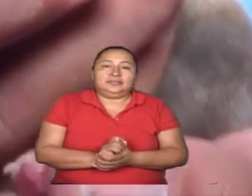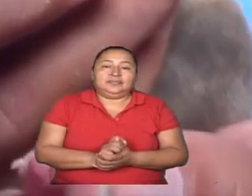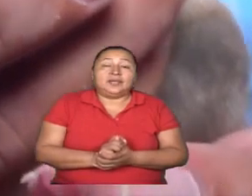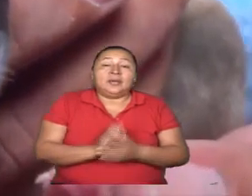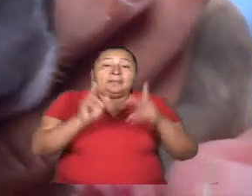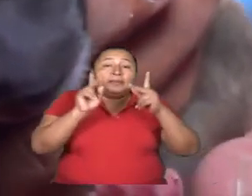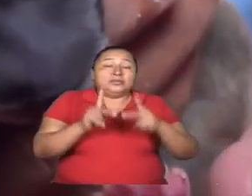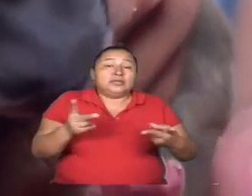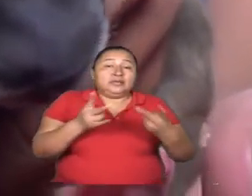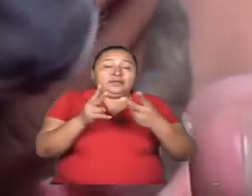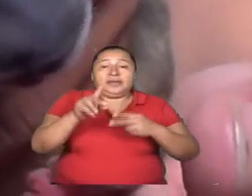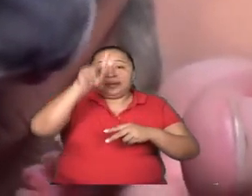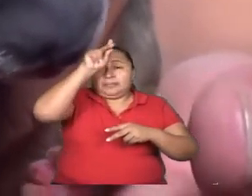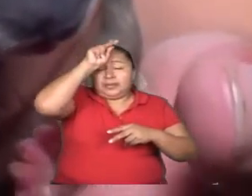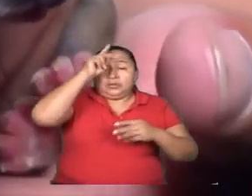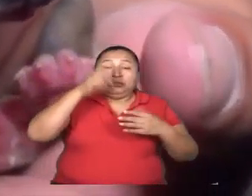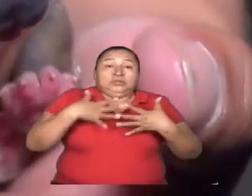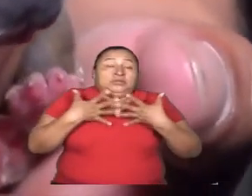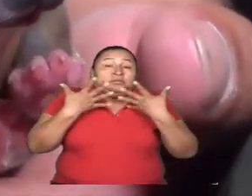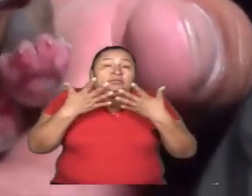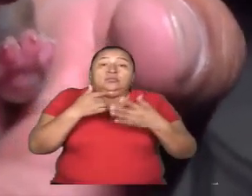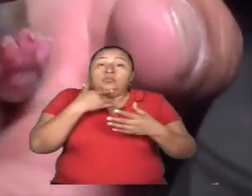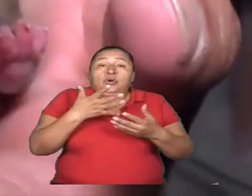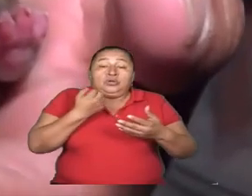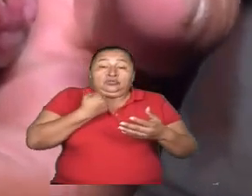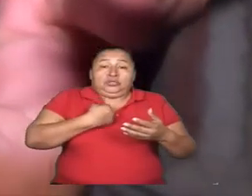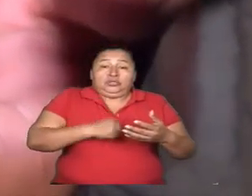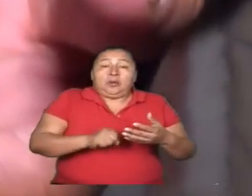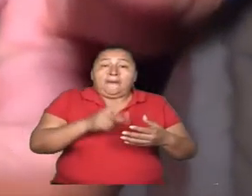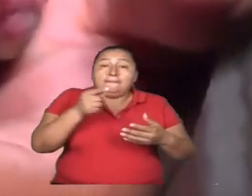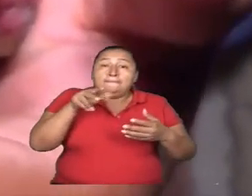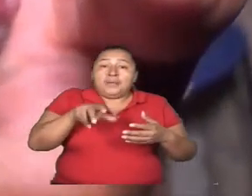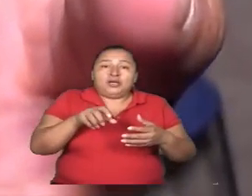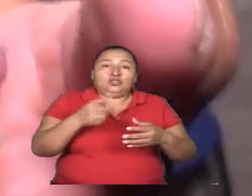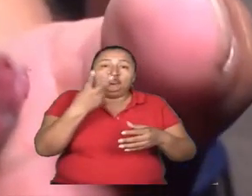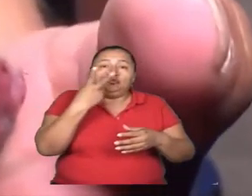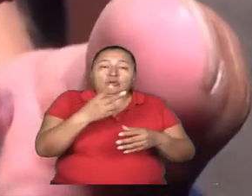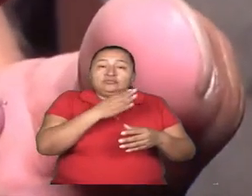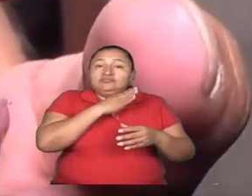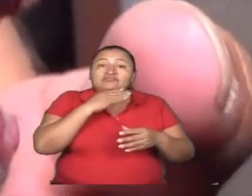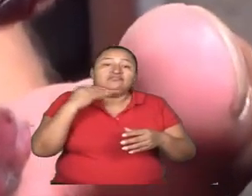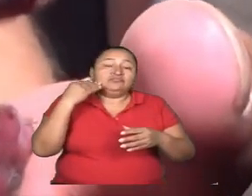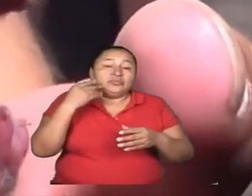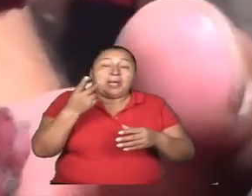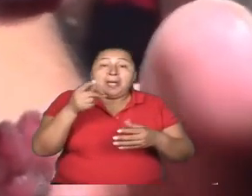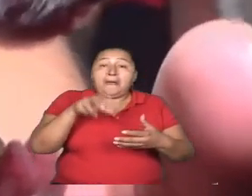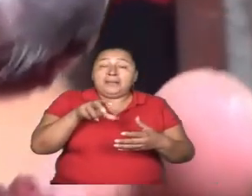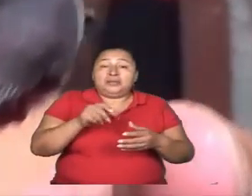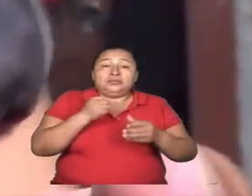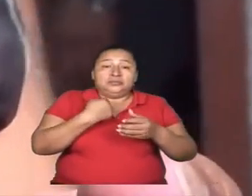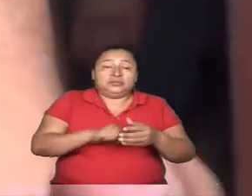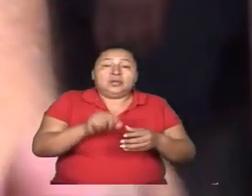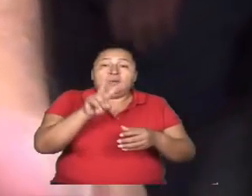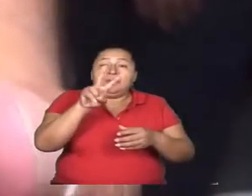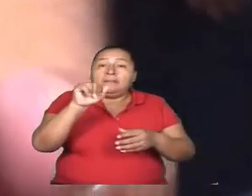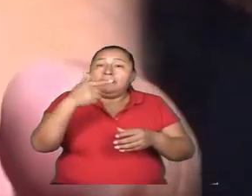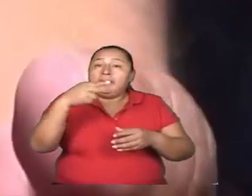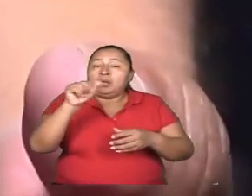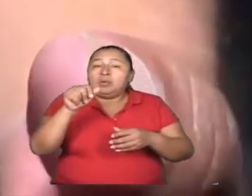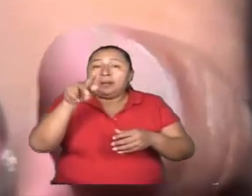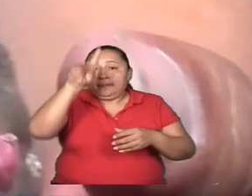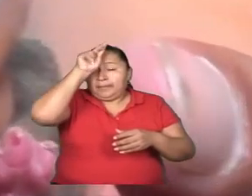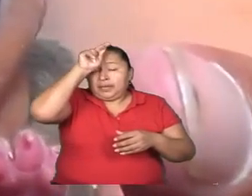Lugareños peruanos se encuentran conmocionados tras el nacimiento de un perro con dos cabezas. El perrito nació en la ciudad de Bagua, Perú,